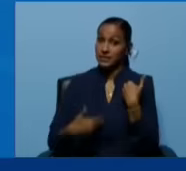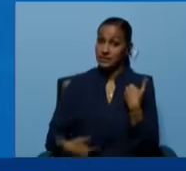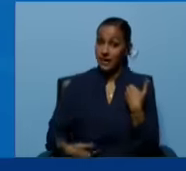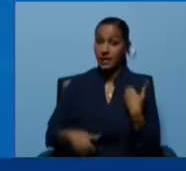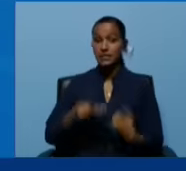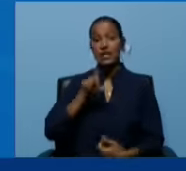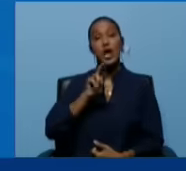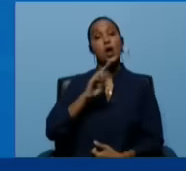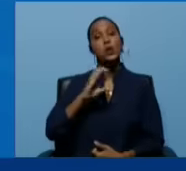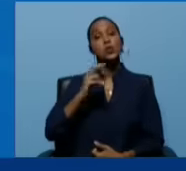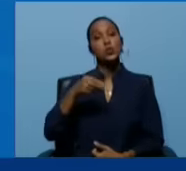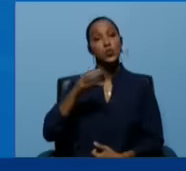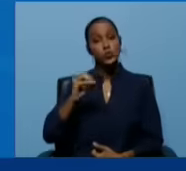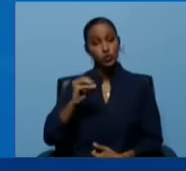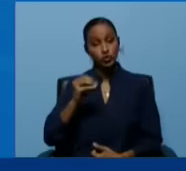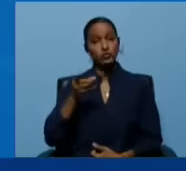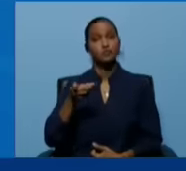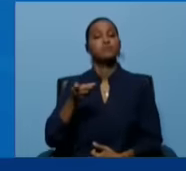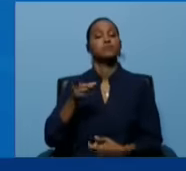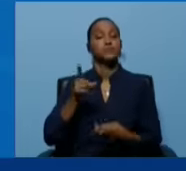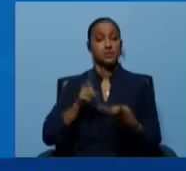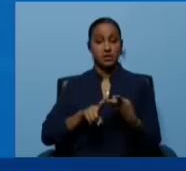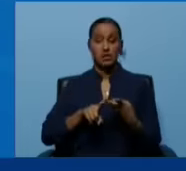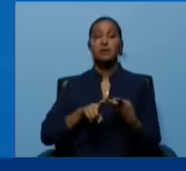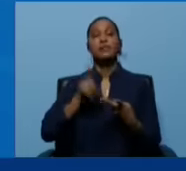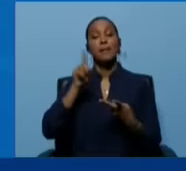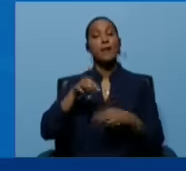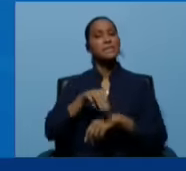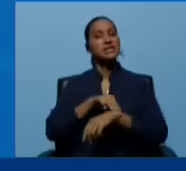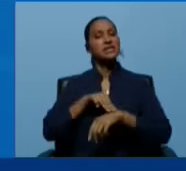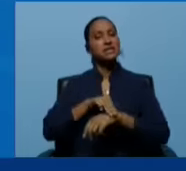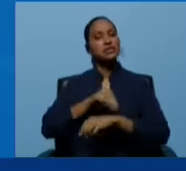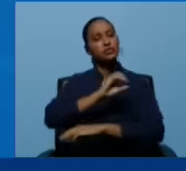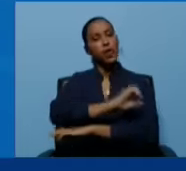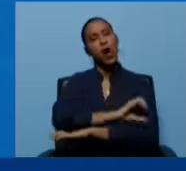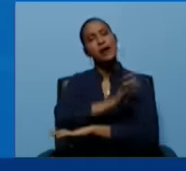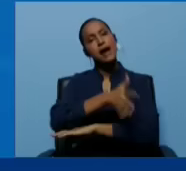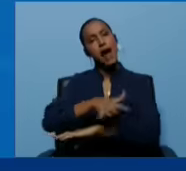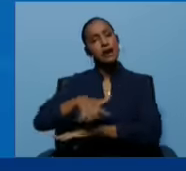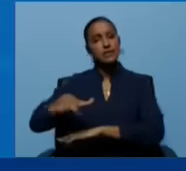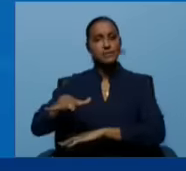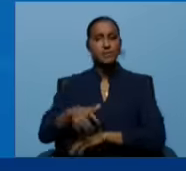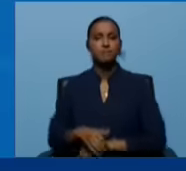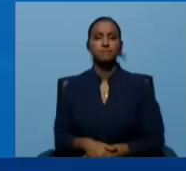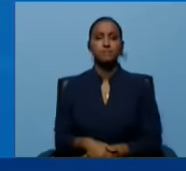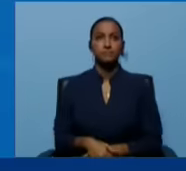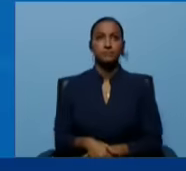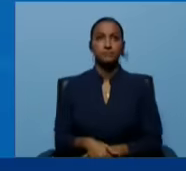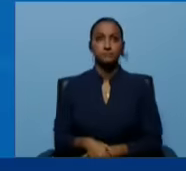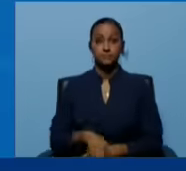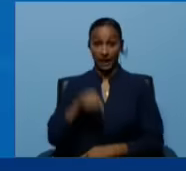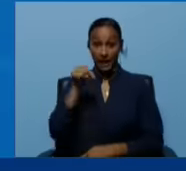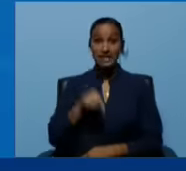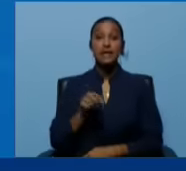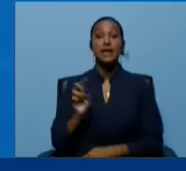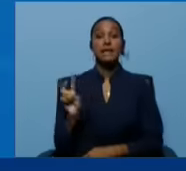Díaz-Canel, primeros ministros del Caribe, en Venezuela se desató una campaña